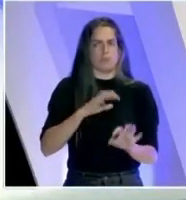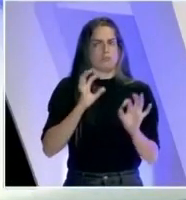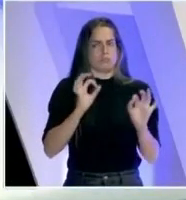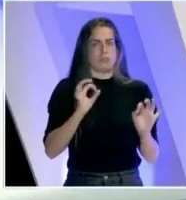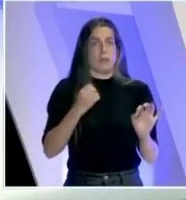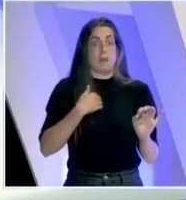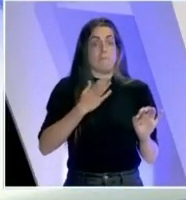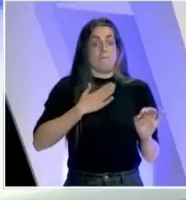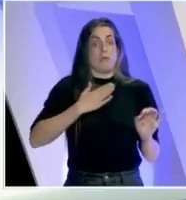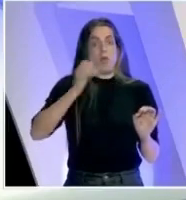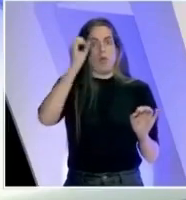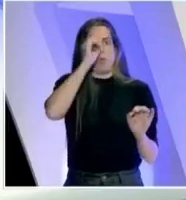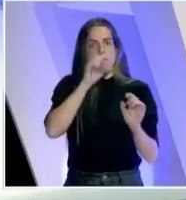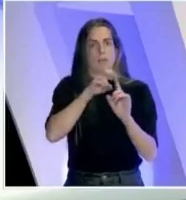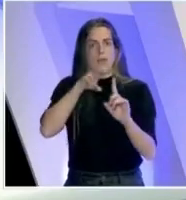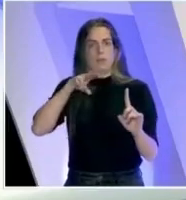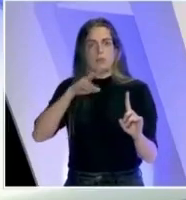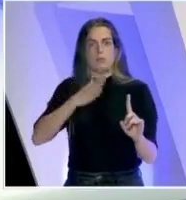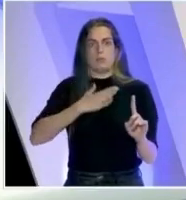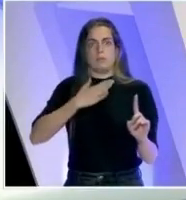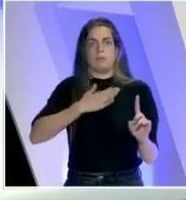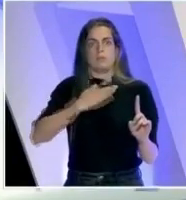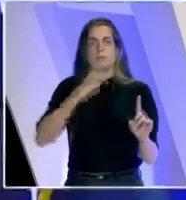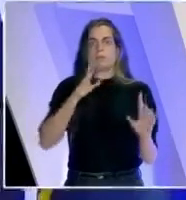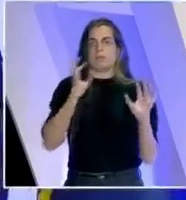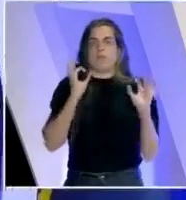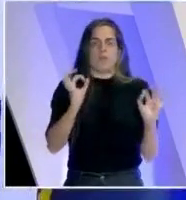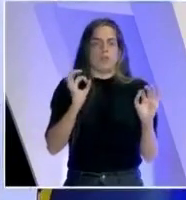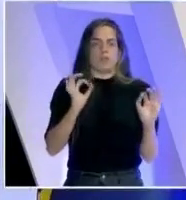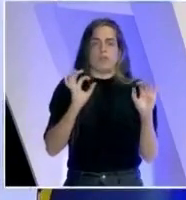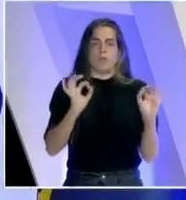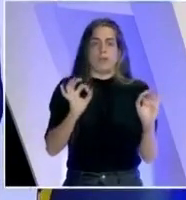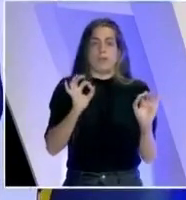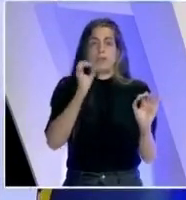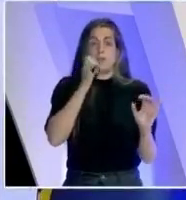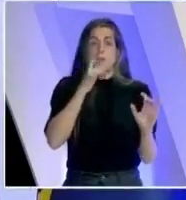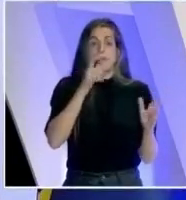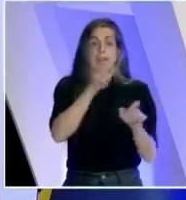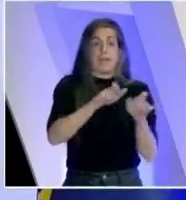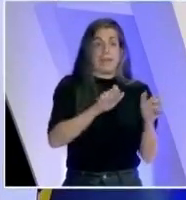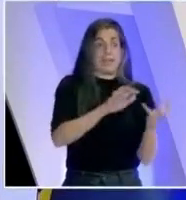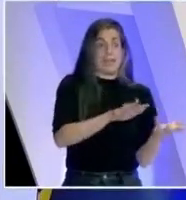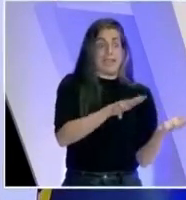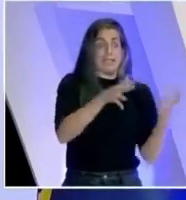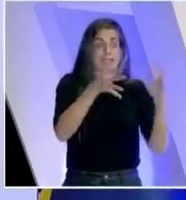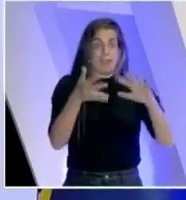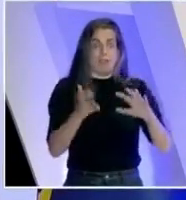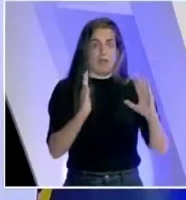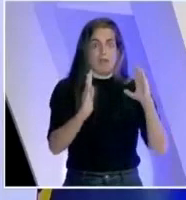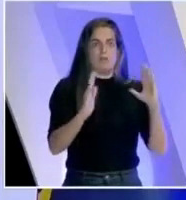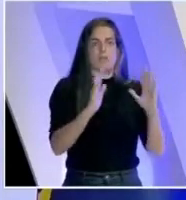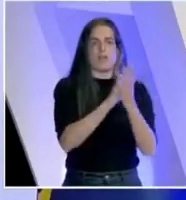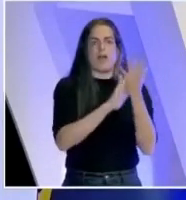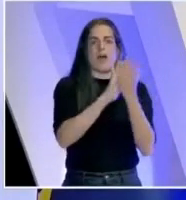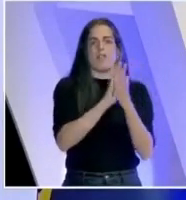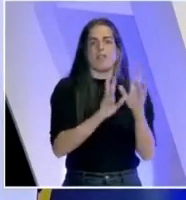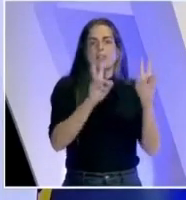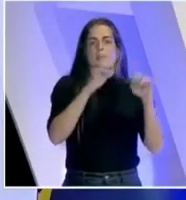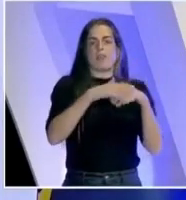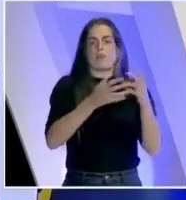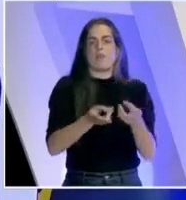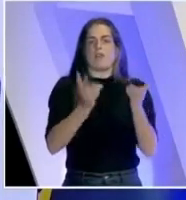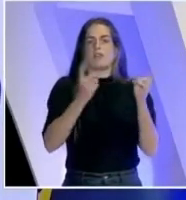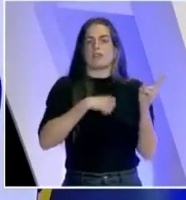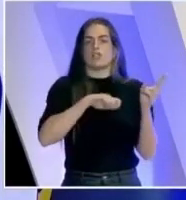mi juicio, tiene el mismo sentido que tenía para la generación de la transición que hablara en aquel momento de la España democrática y la